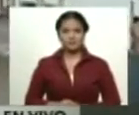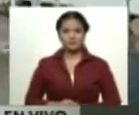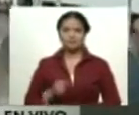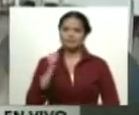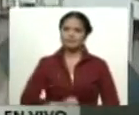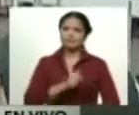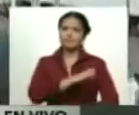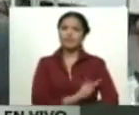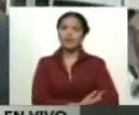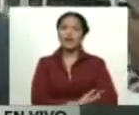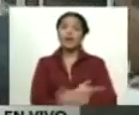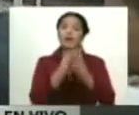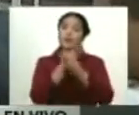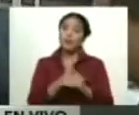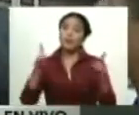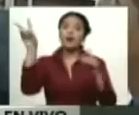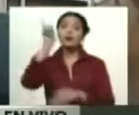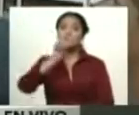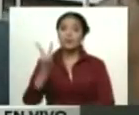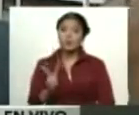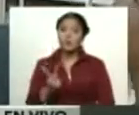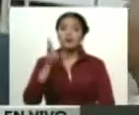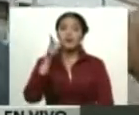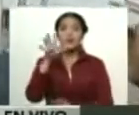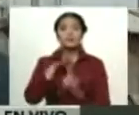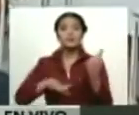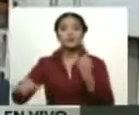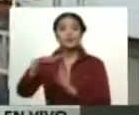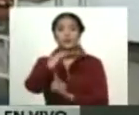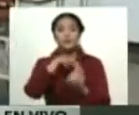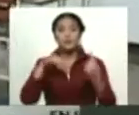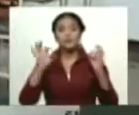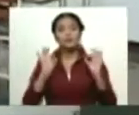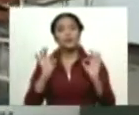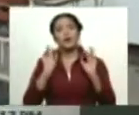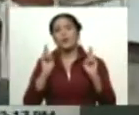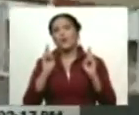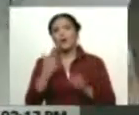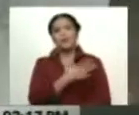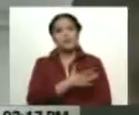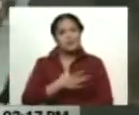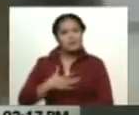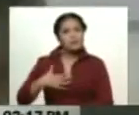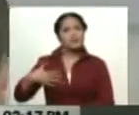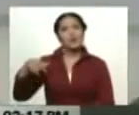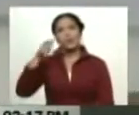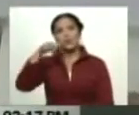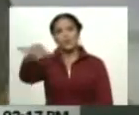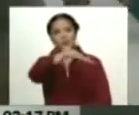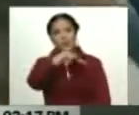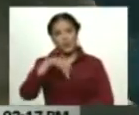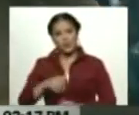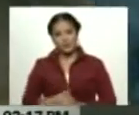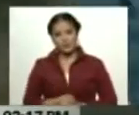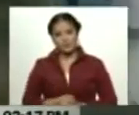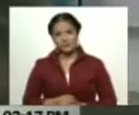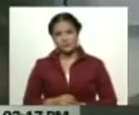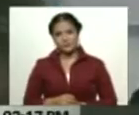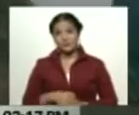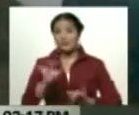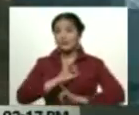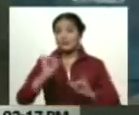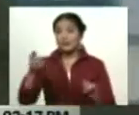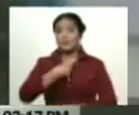fortalecer la democracia venezolana y convertir en una realidad las aspiraciones y deseos de nuestro pueblo. Ya el jefe de